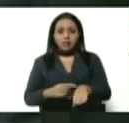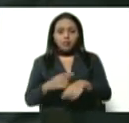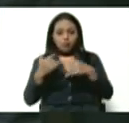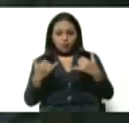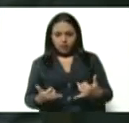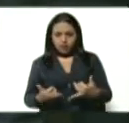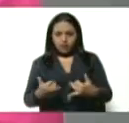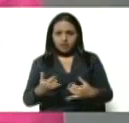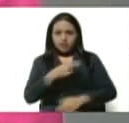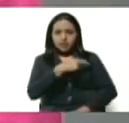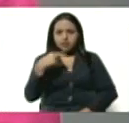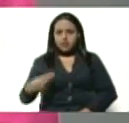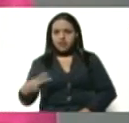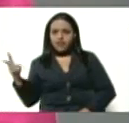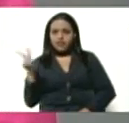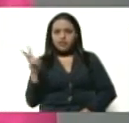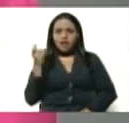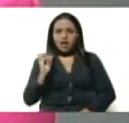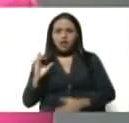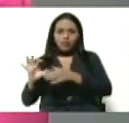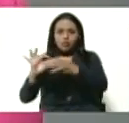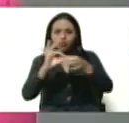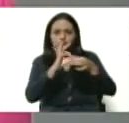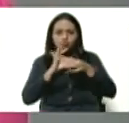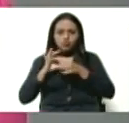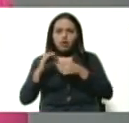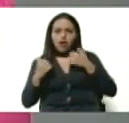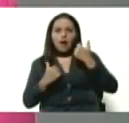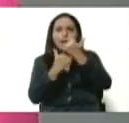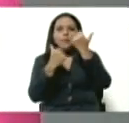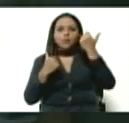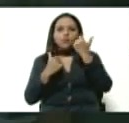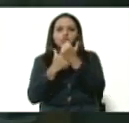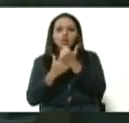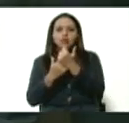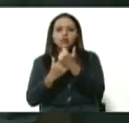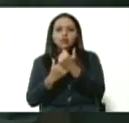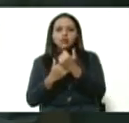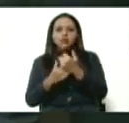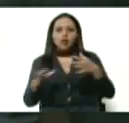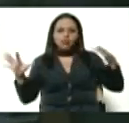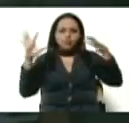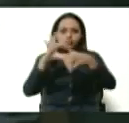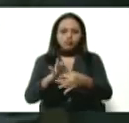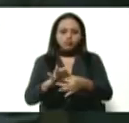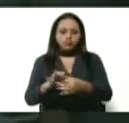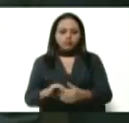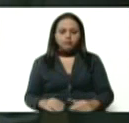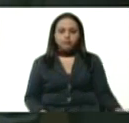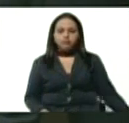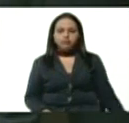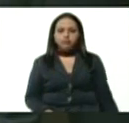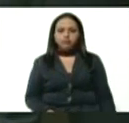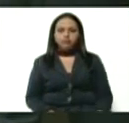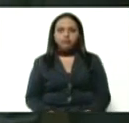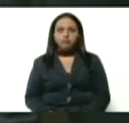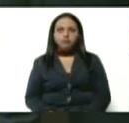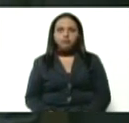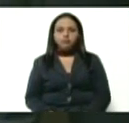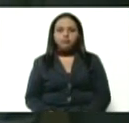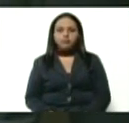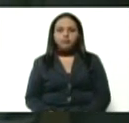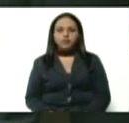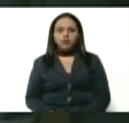y Venezuela están unidos, apoyándose uno al otro, con un